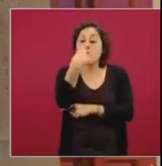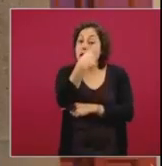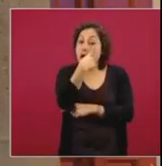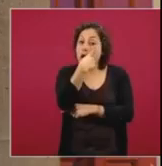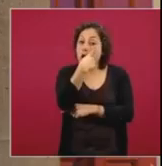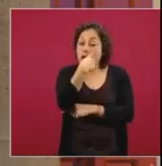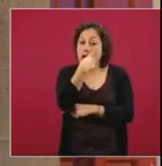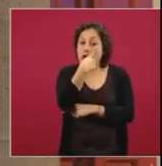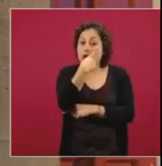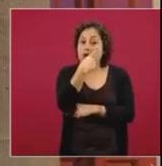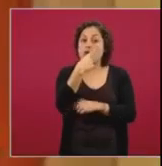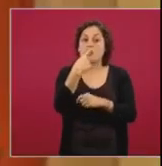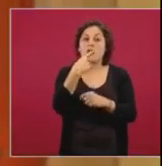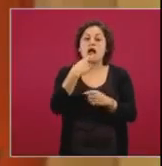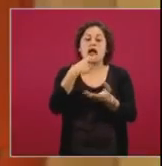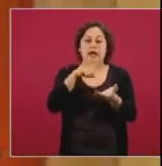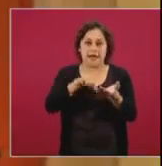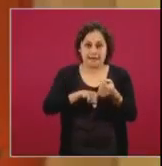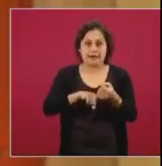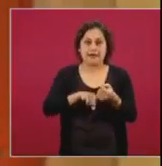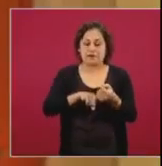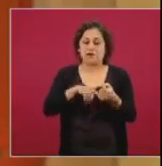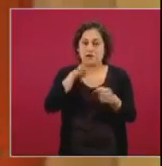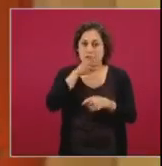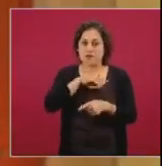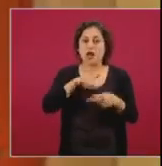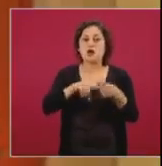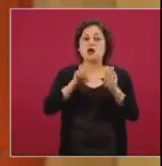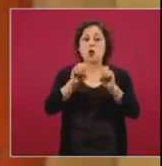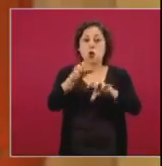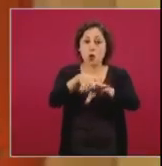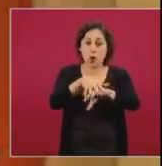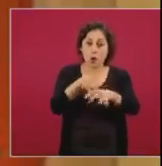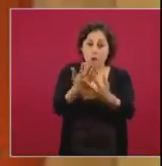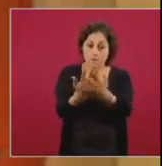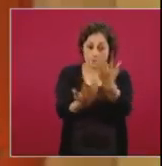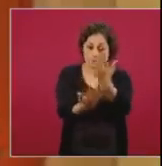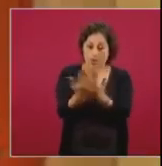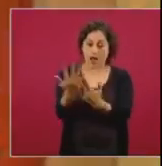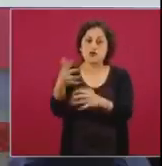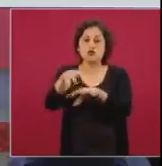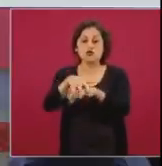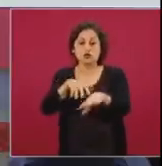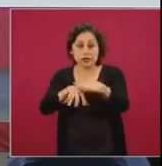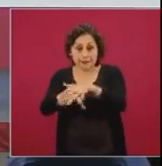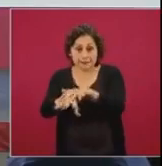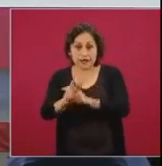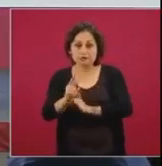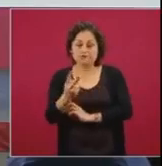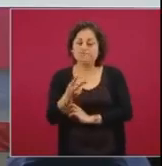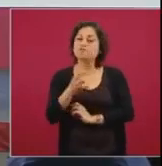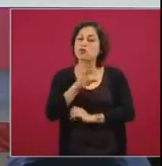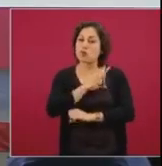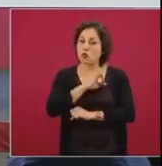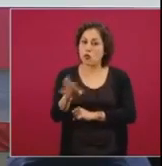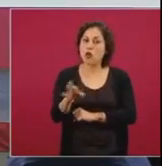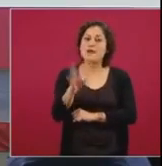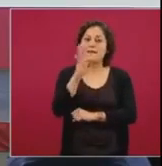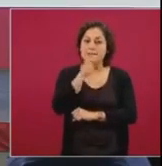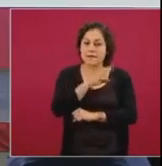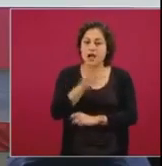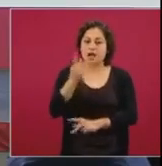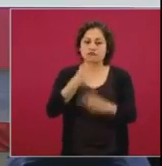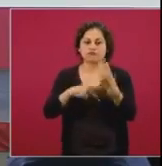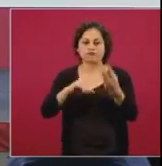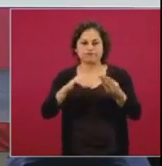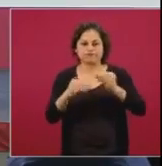y pies y alteraciones en lo que es nuestra agudeza visual. ¿Me das la siguiente, por